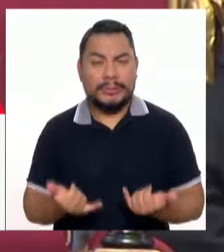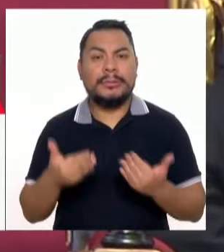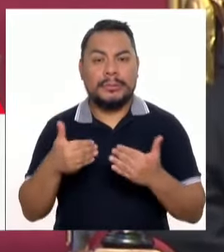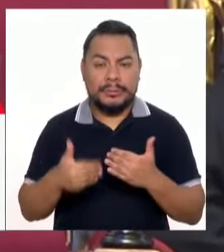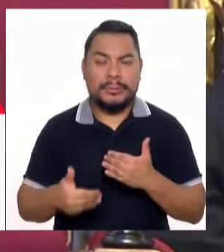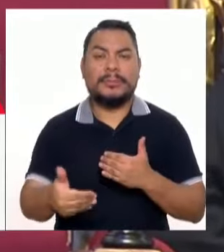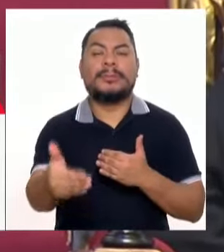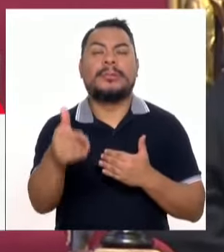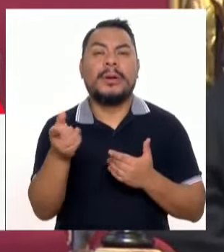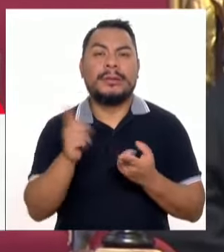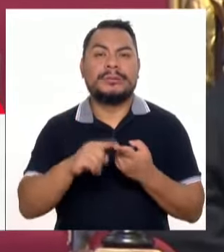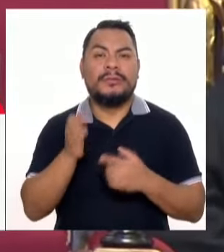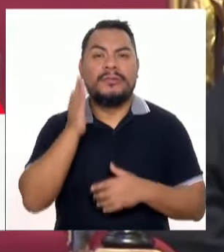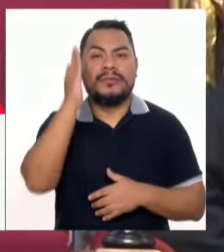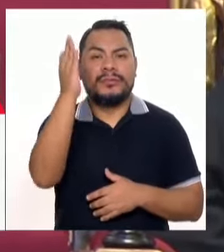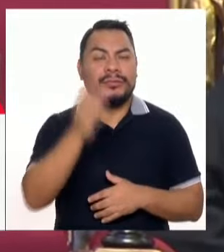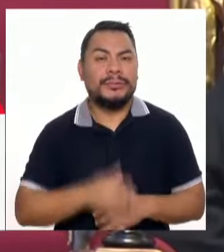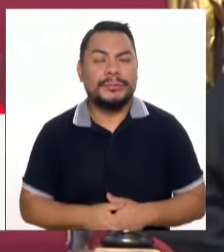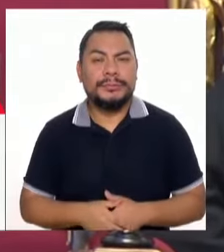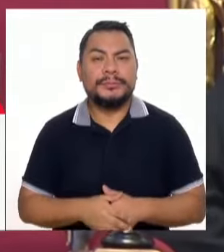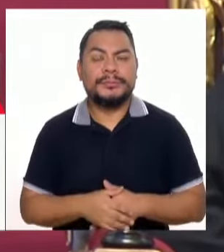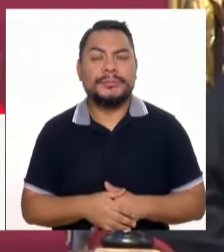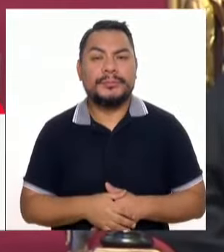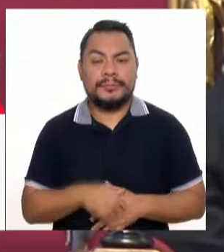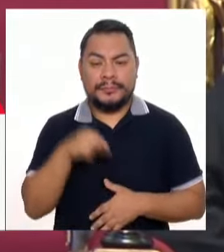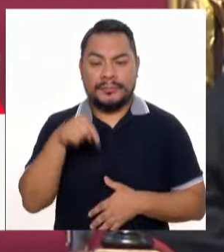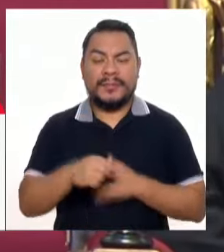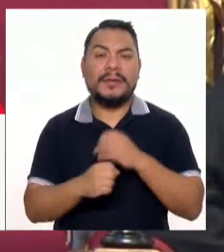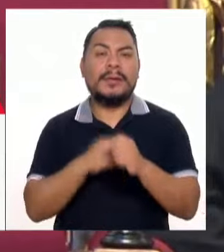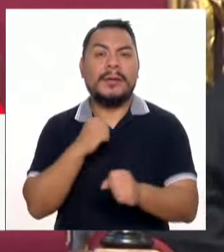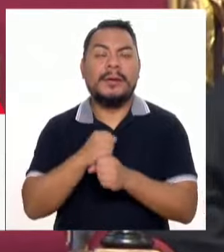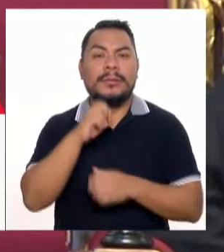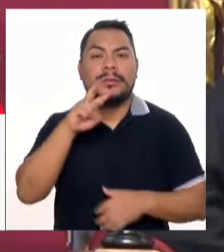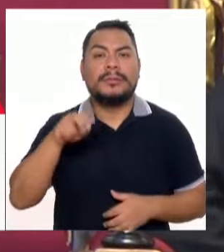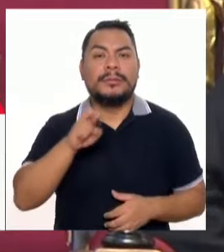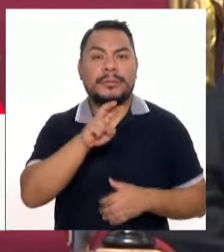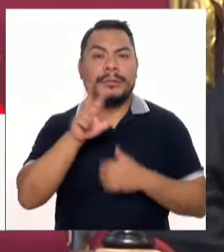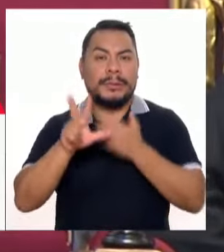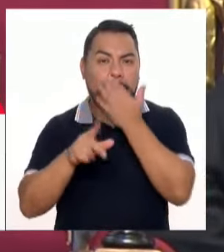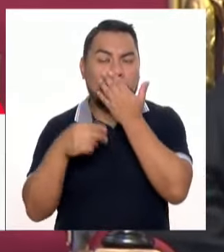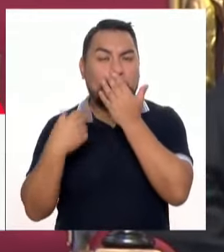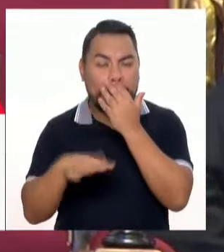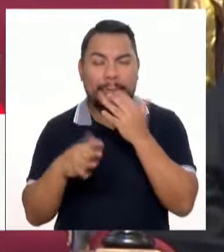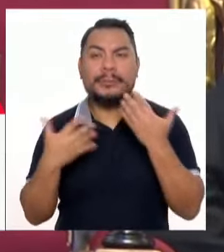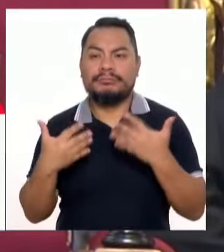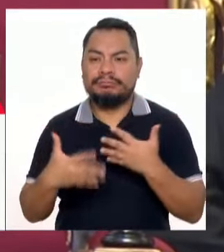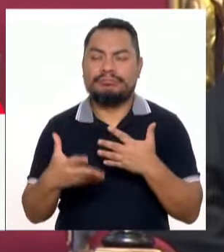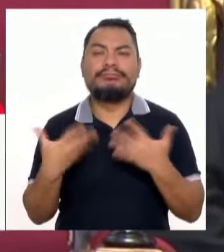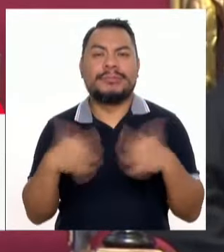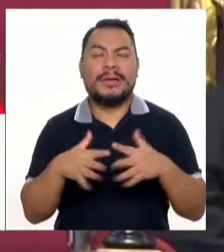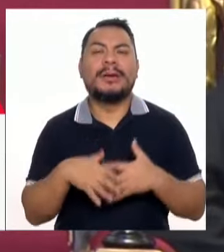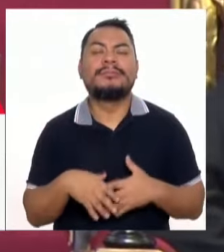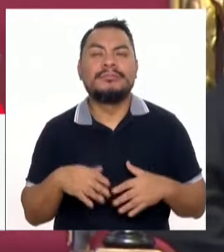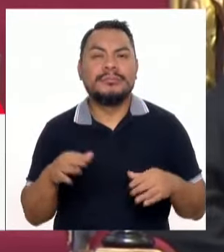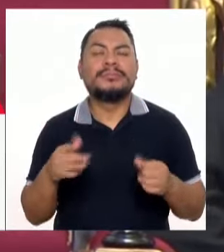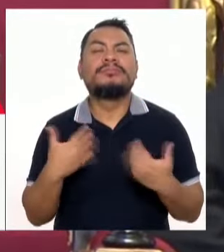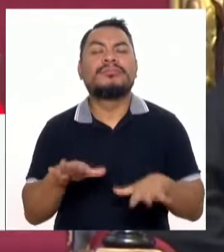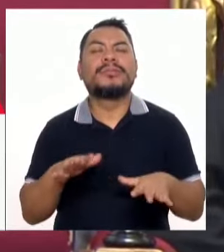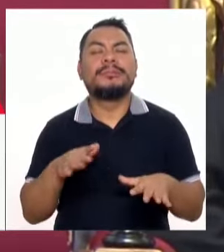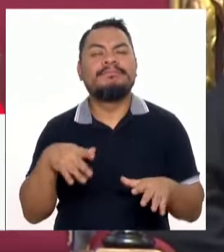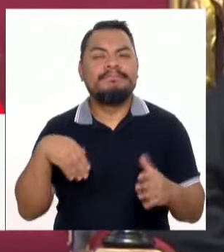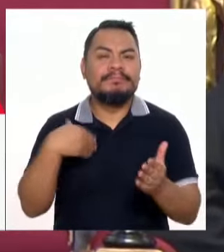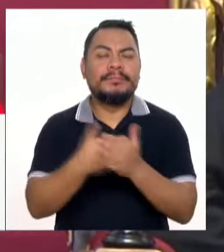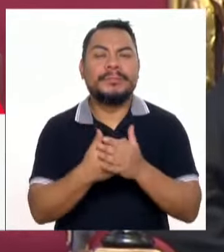de cara hacia el futuro. Este año 2023 se cumple el bicentenario de la justicia de